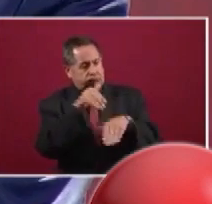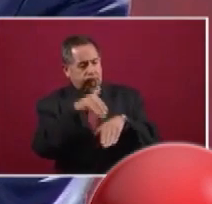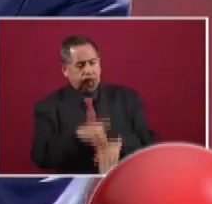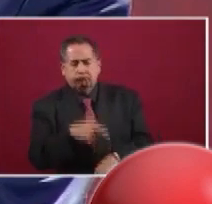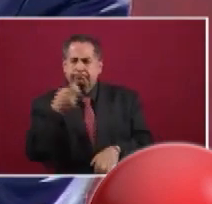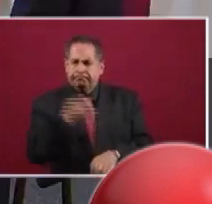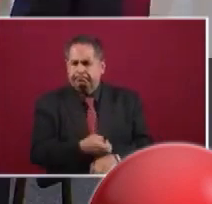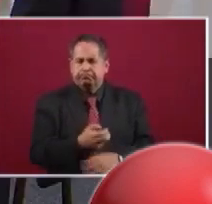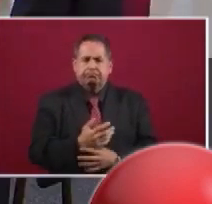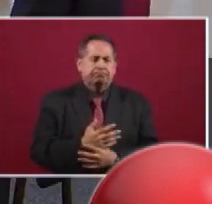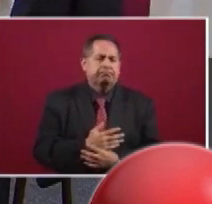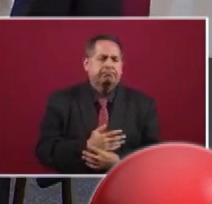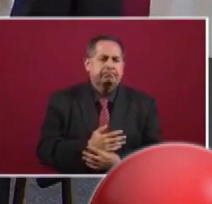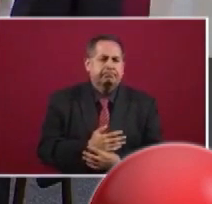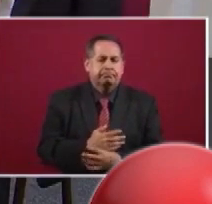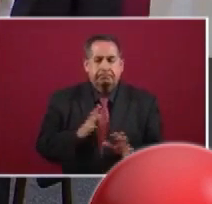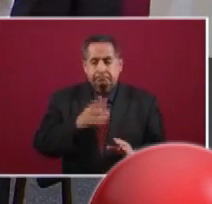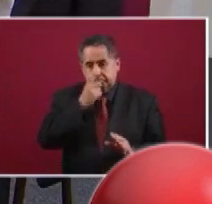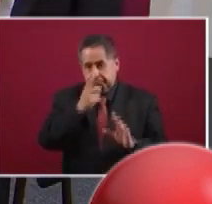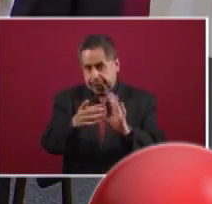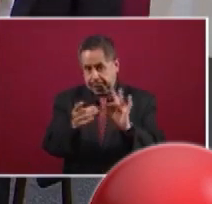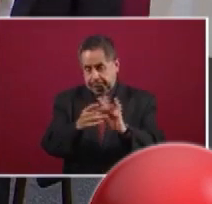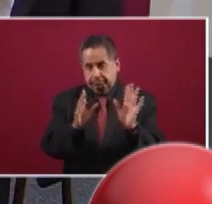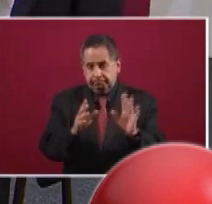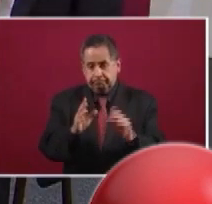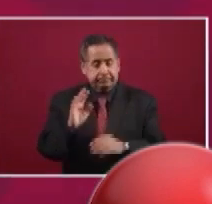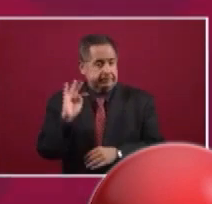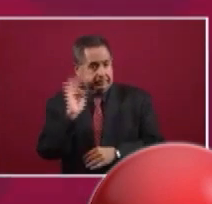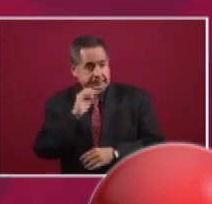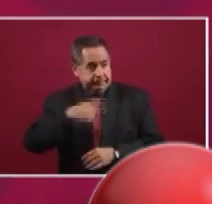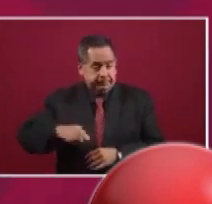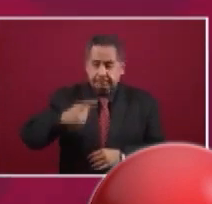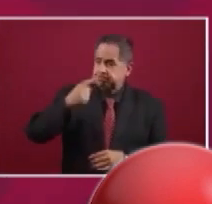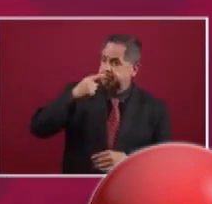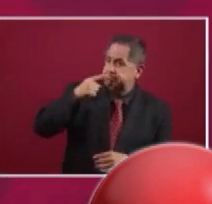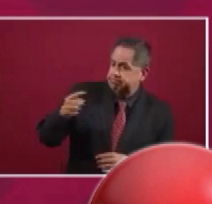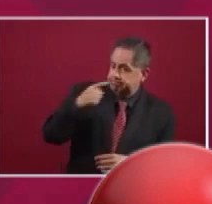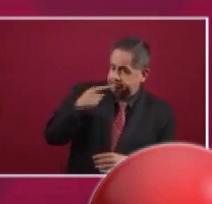legalidad. He dicho que si hay denuncias,